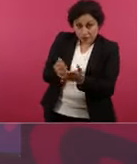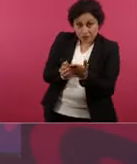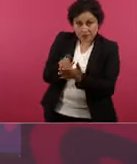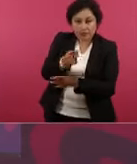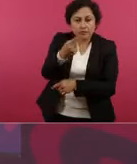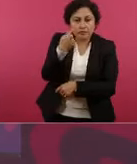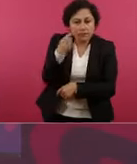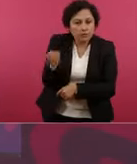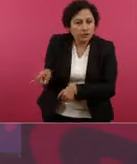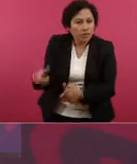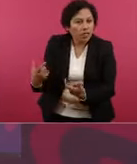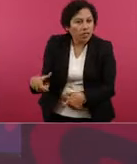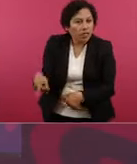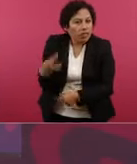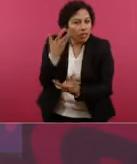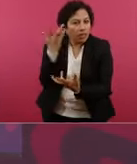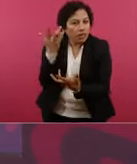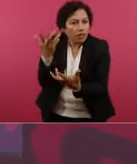eliminarlos a todos.